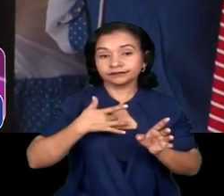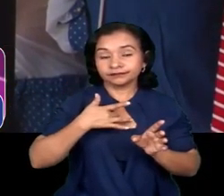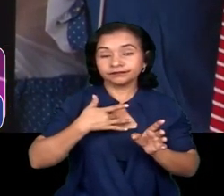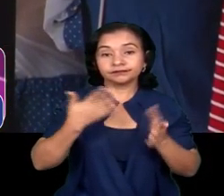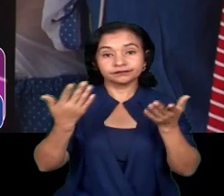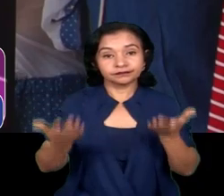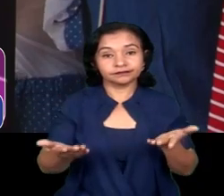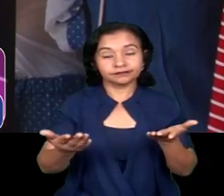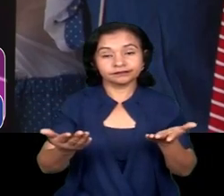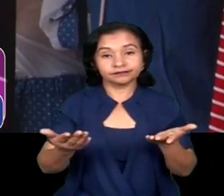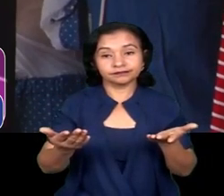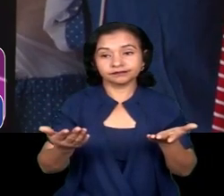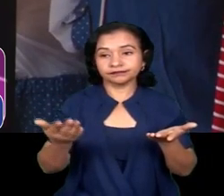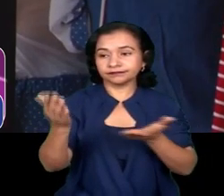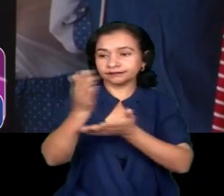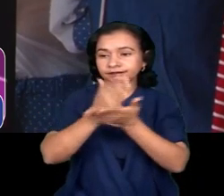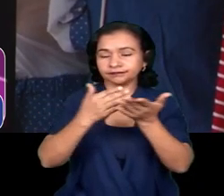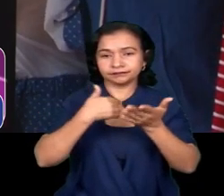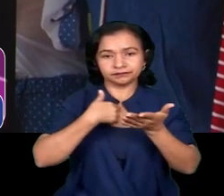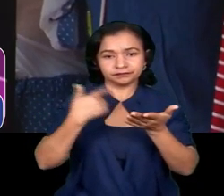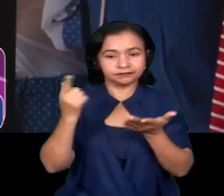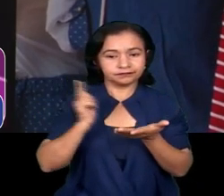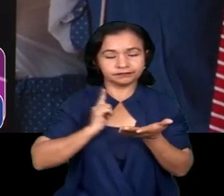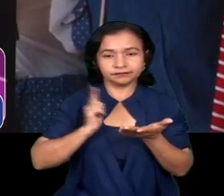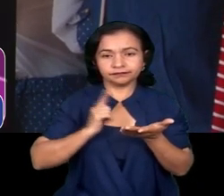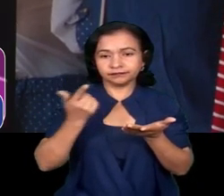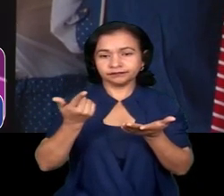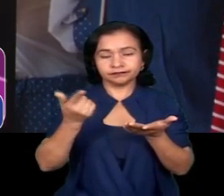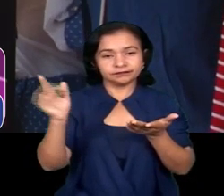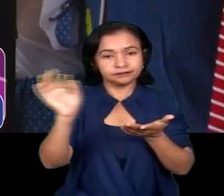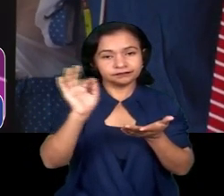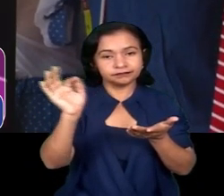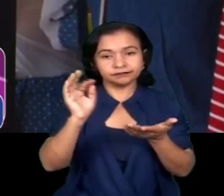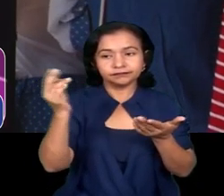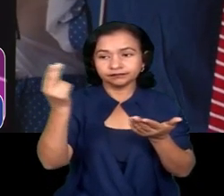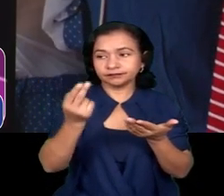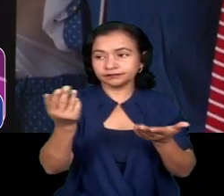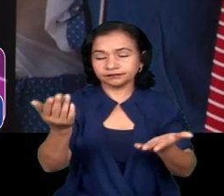voy. Porque hay veces yo no tengo ni la técnica,